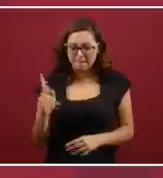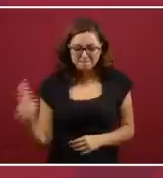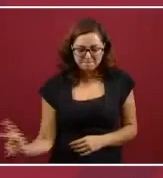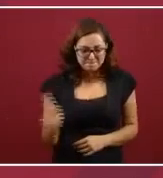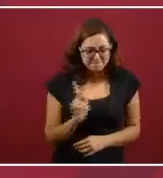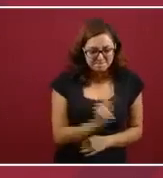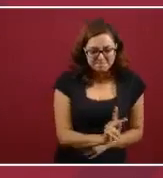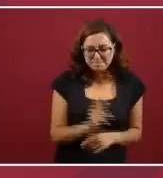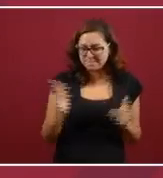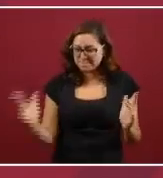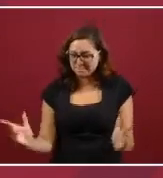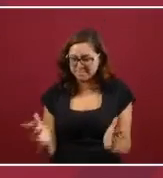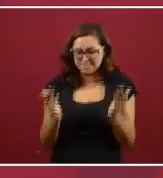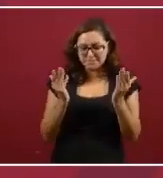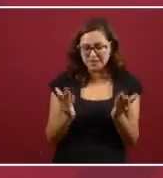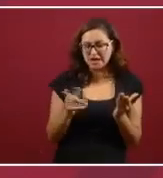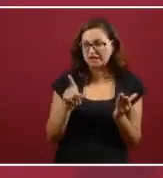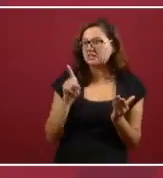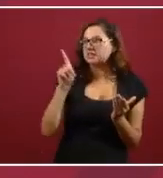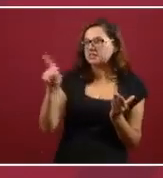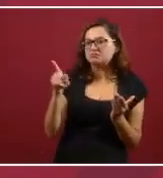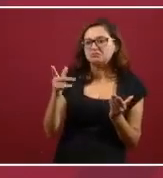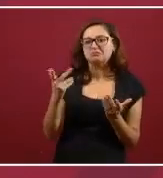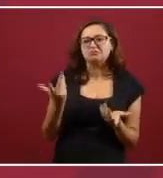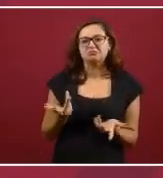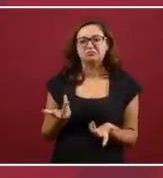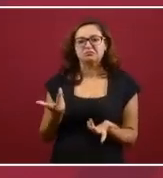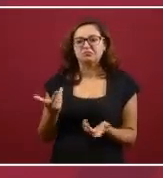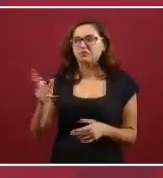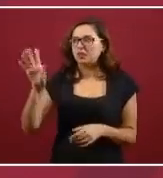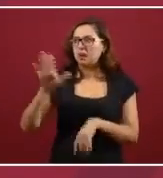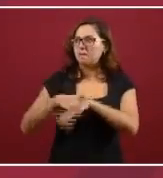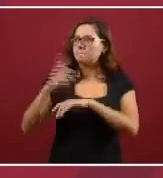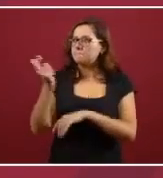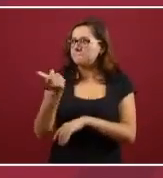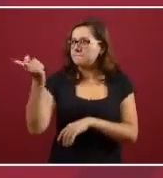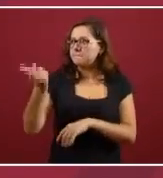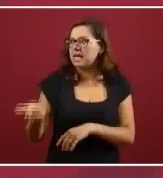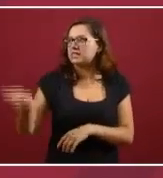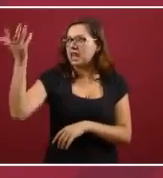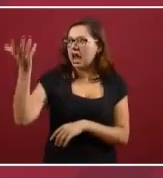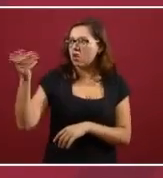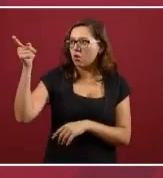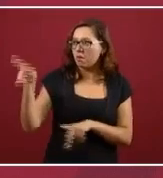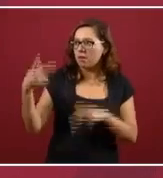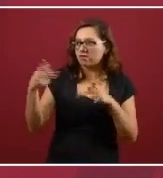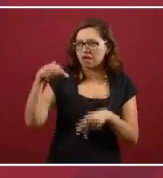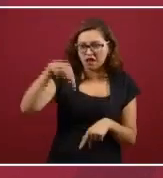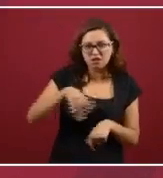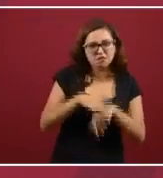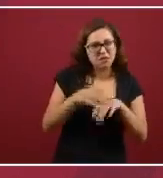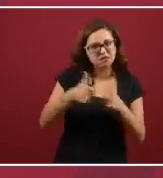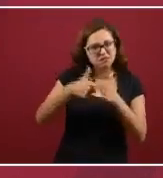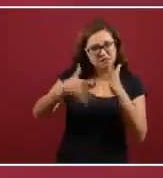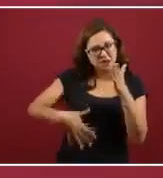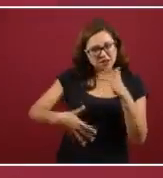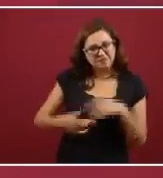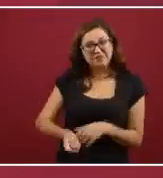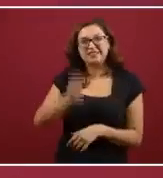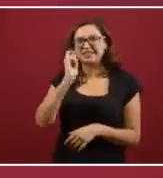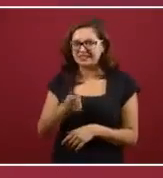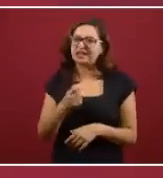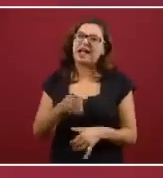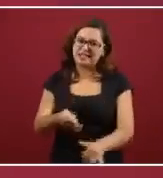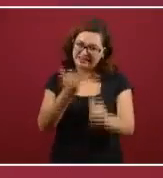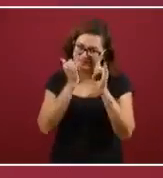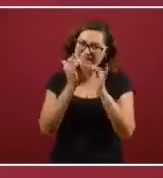esos productos en ese país X se están vendiendo más caros de lo que lo quieren vender en el país, es que están tratando de